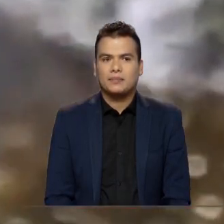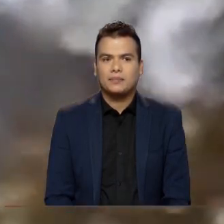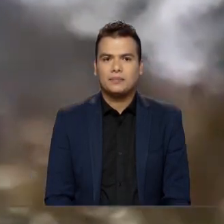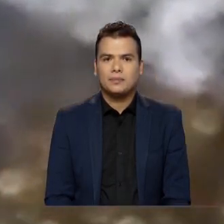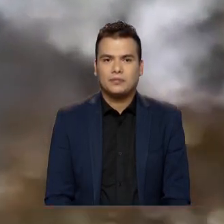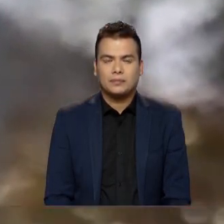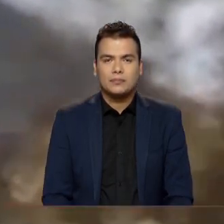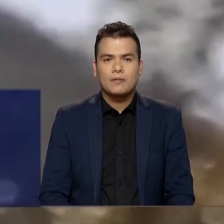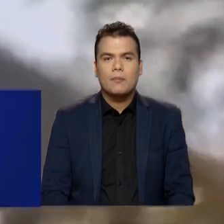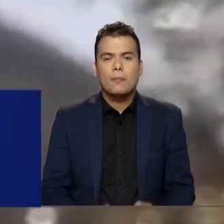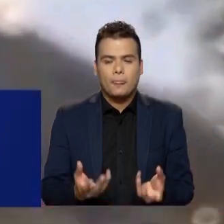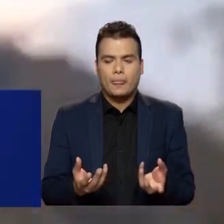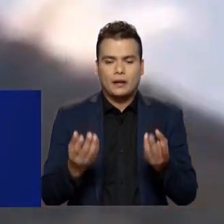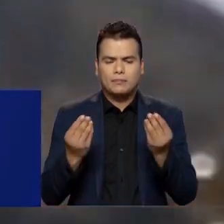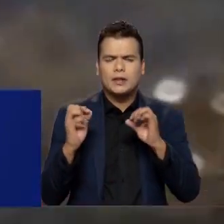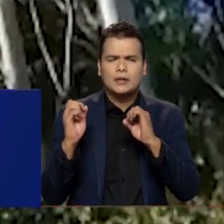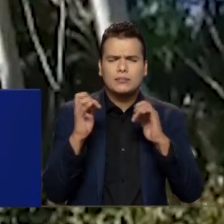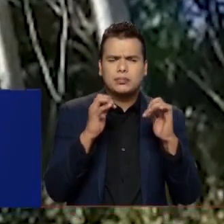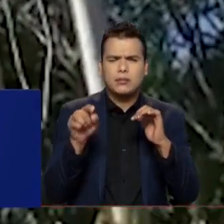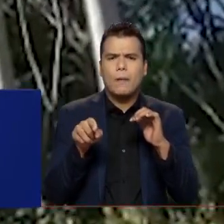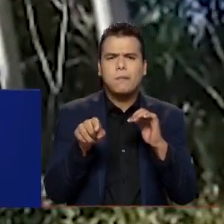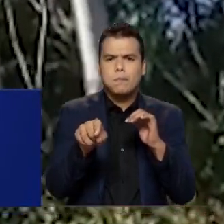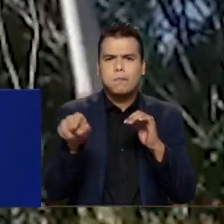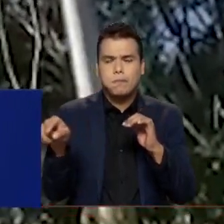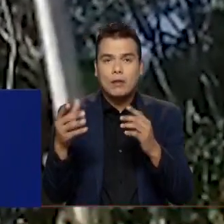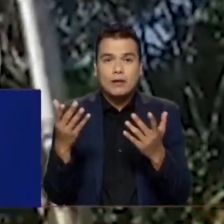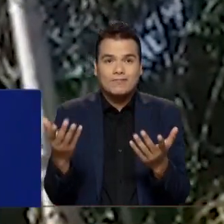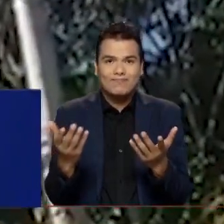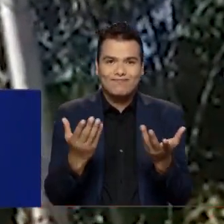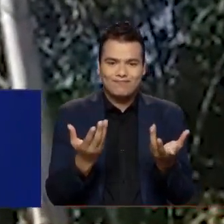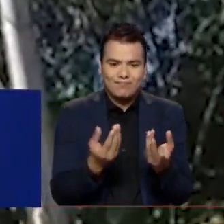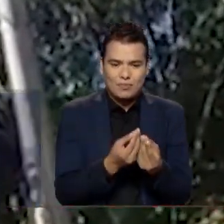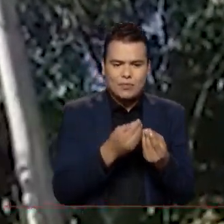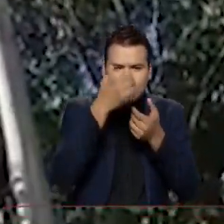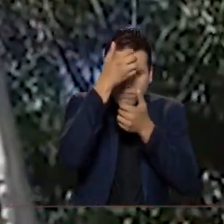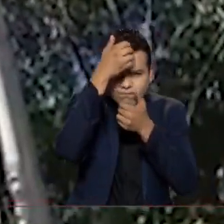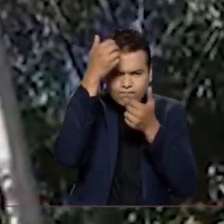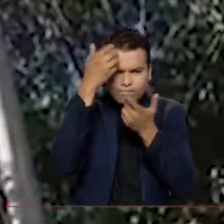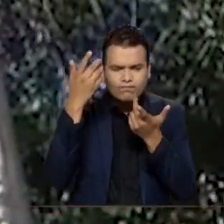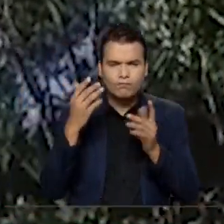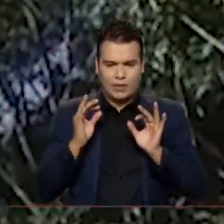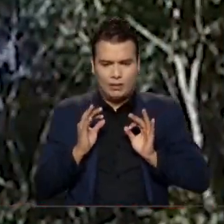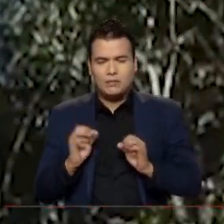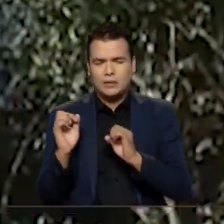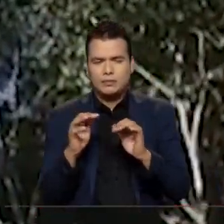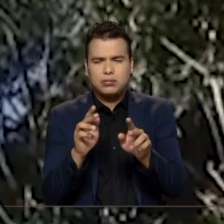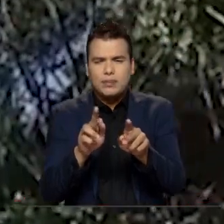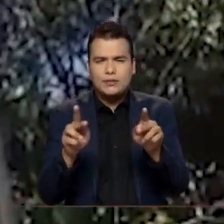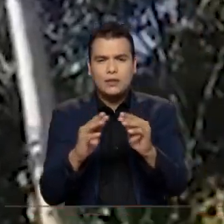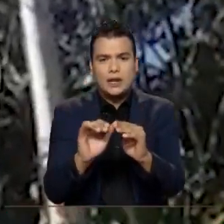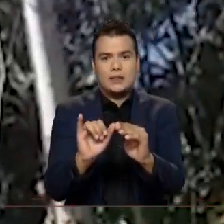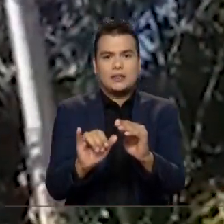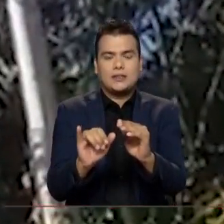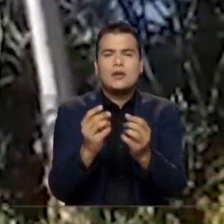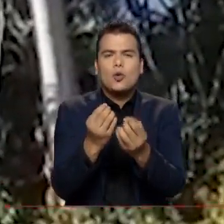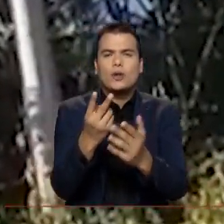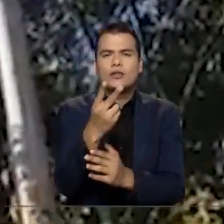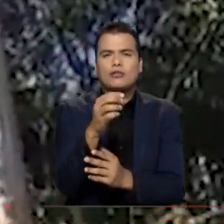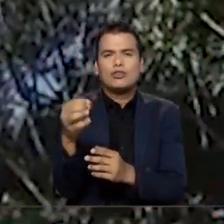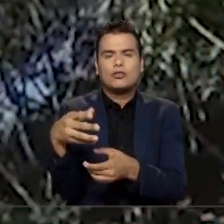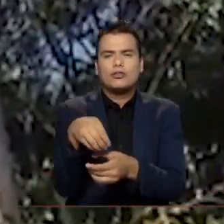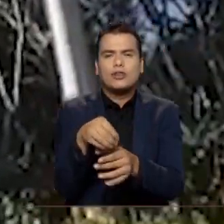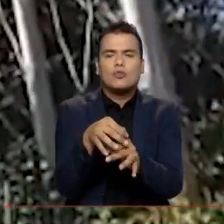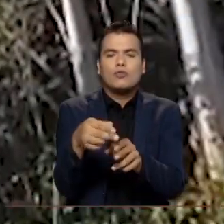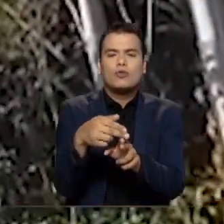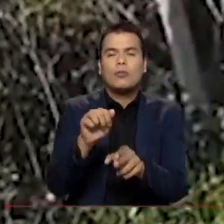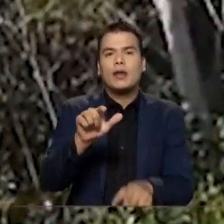Estos enfrentamientos entre grupos armados ilegales y la fuerza pública obligaron al confinamiento de al menos 200 personas en la zona rural del